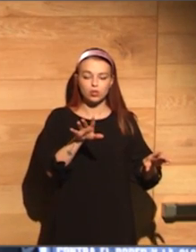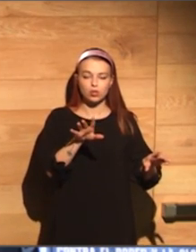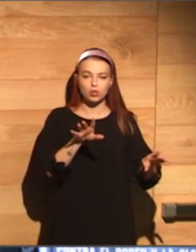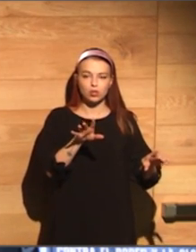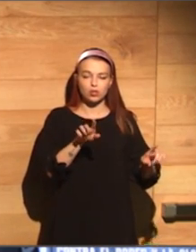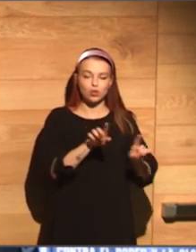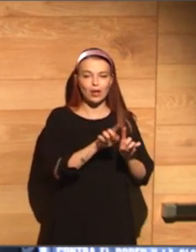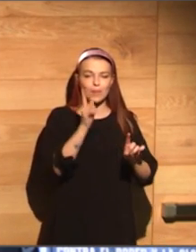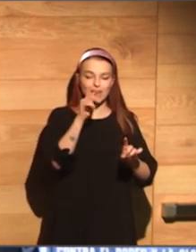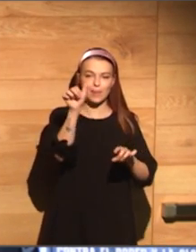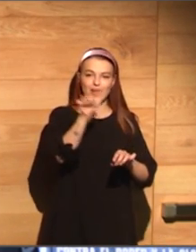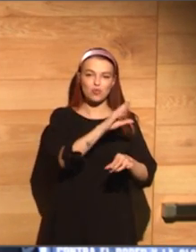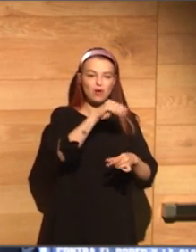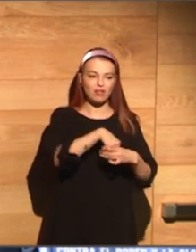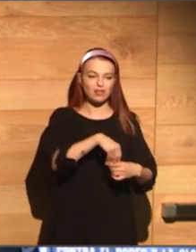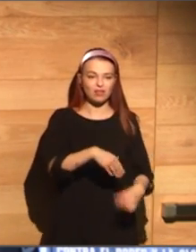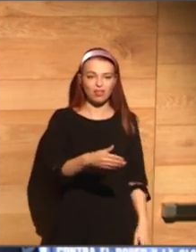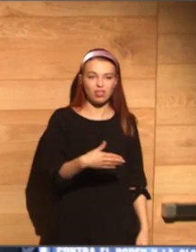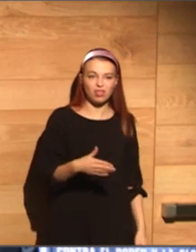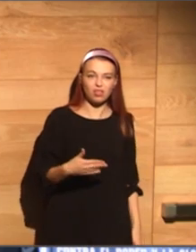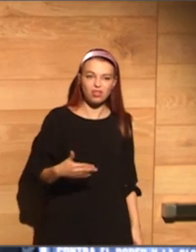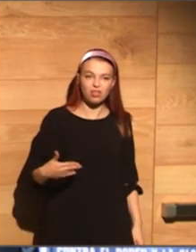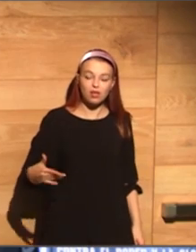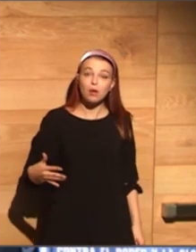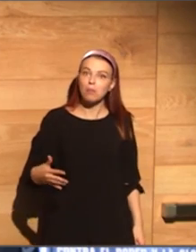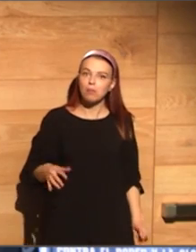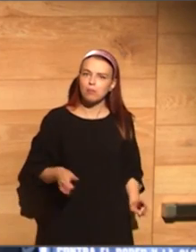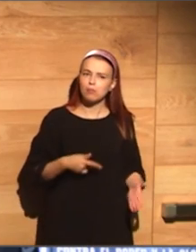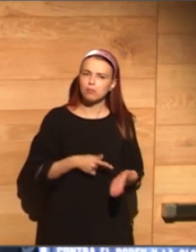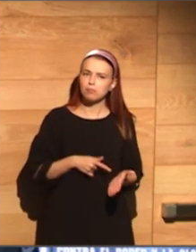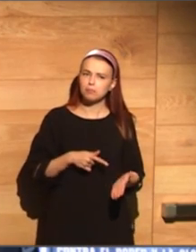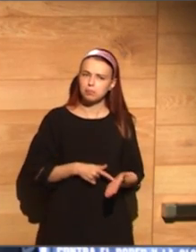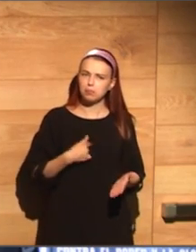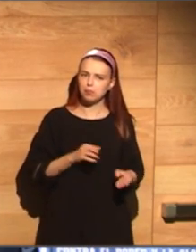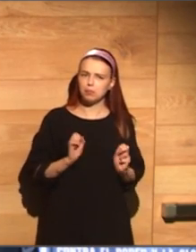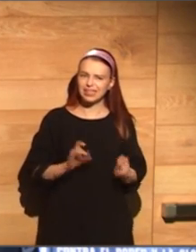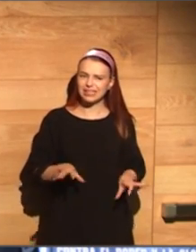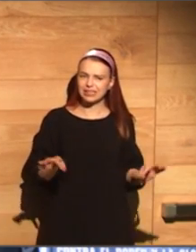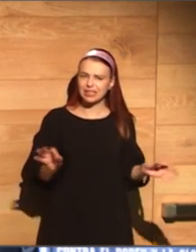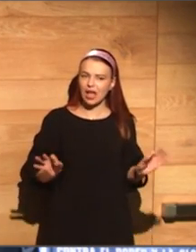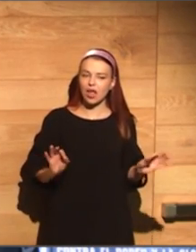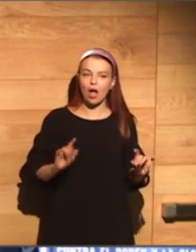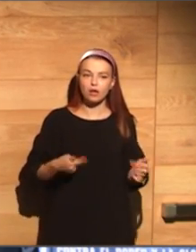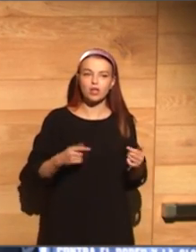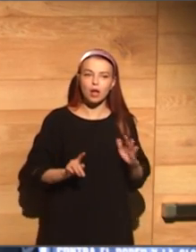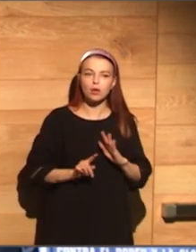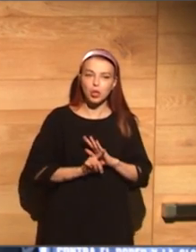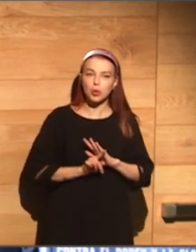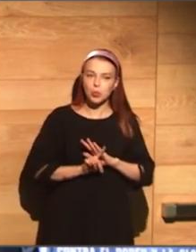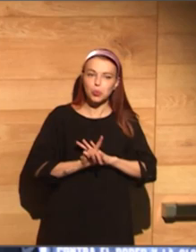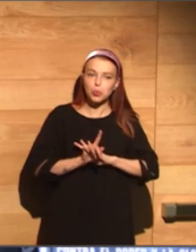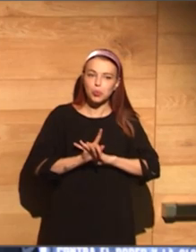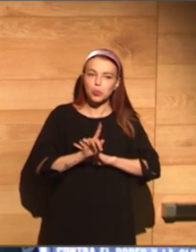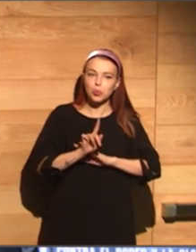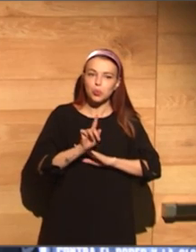embargo, golpe de empeño y incapacidad para rendirse, va medrando poco a poco y cuando por fin ya